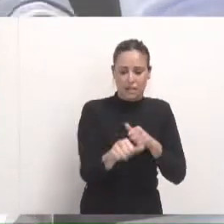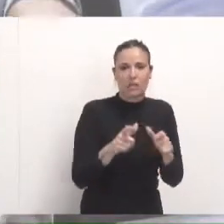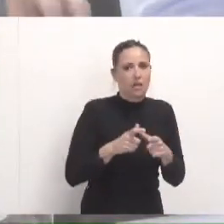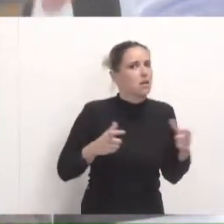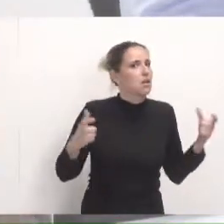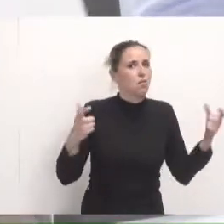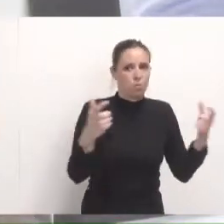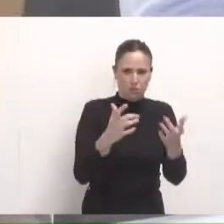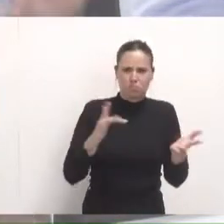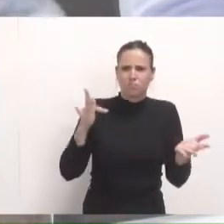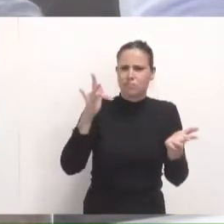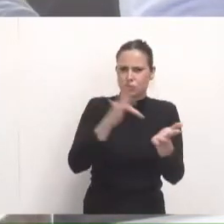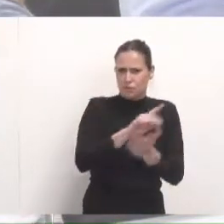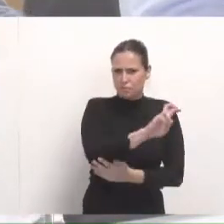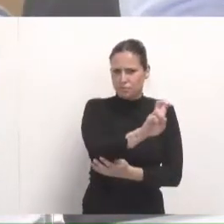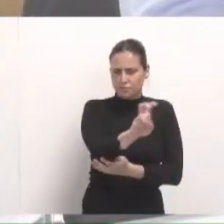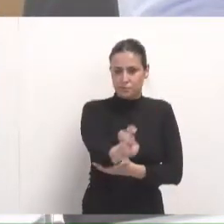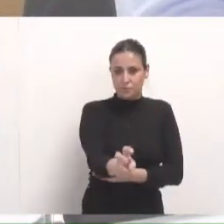caso tanto